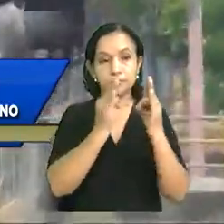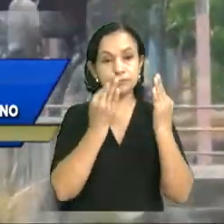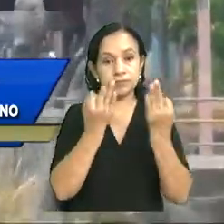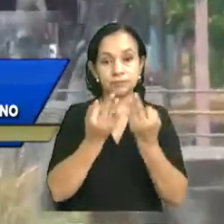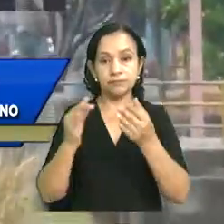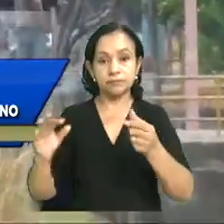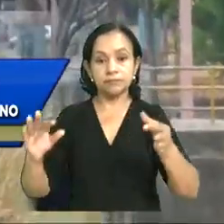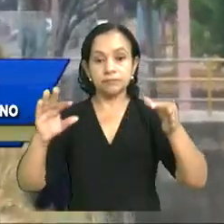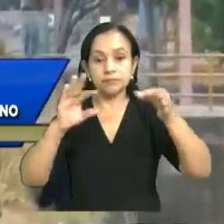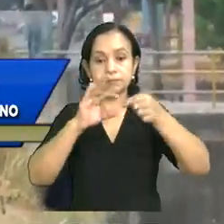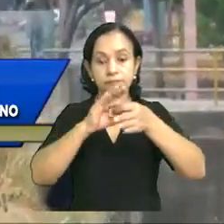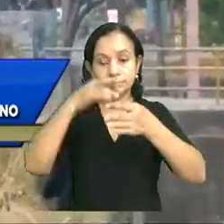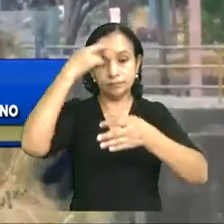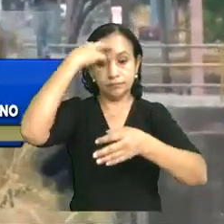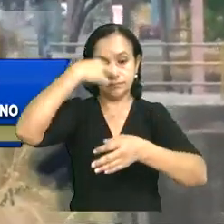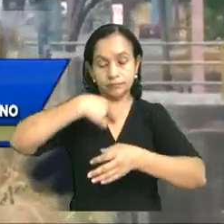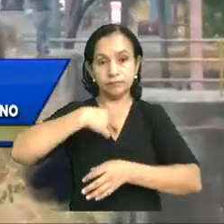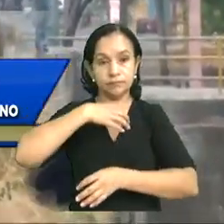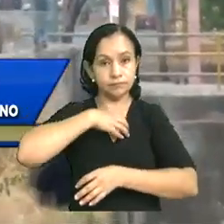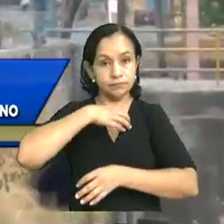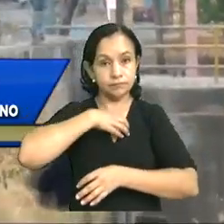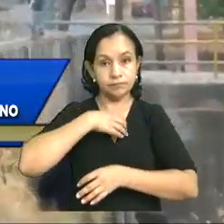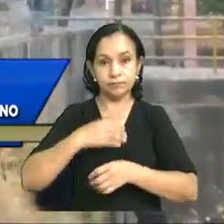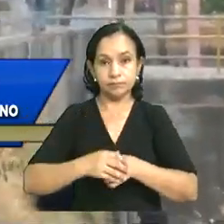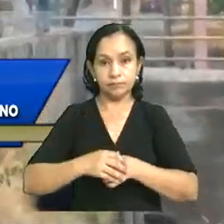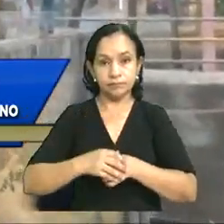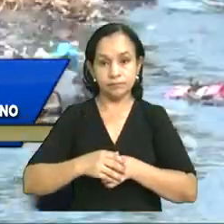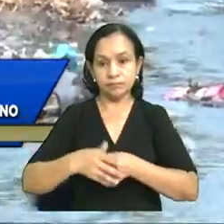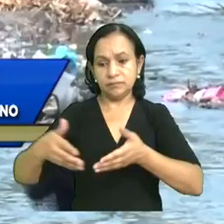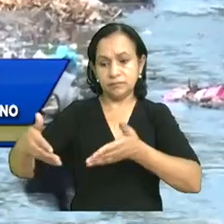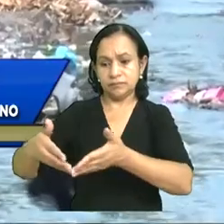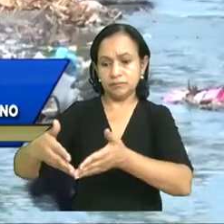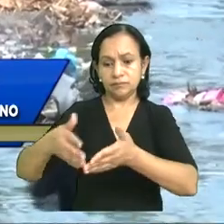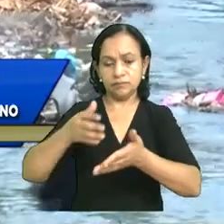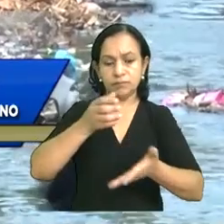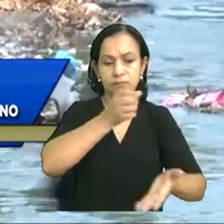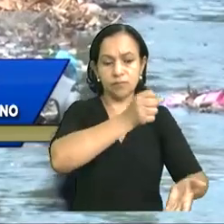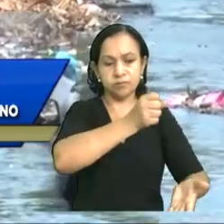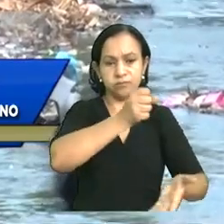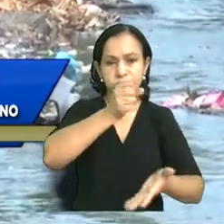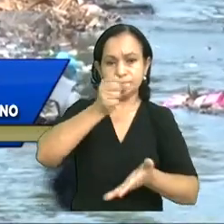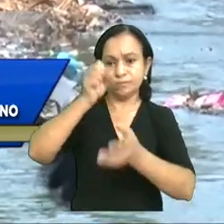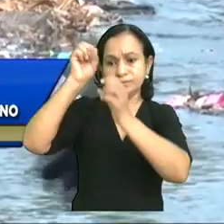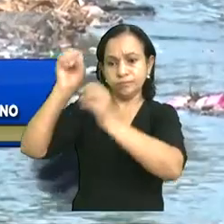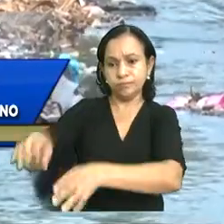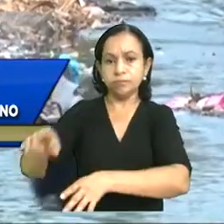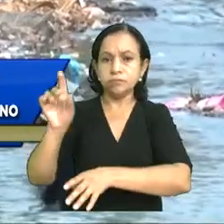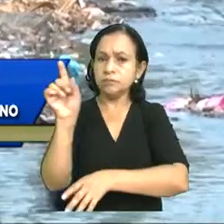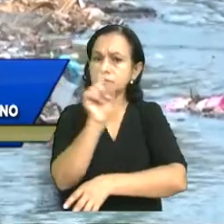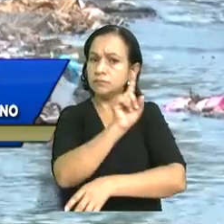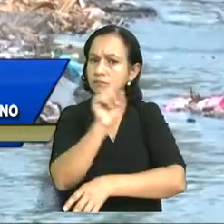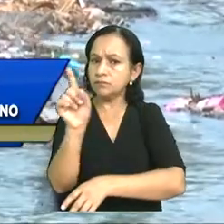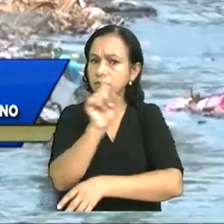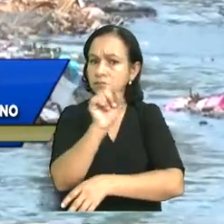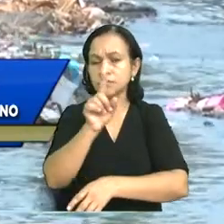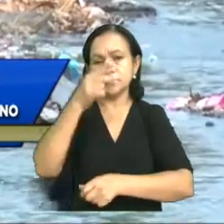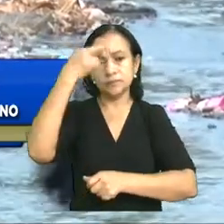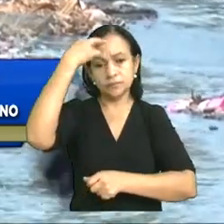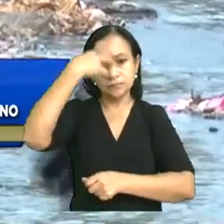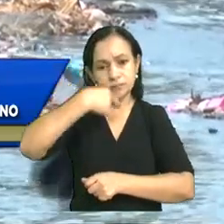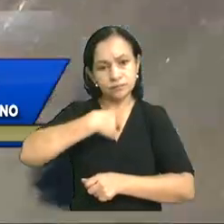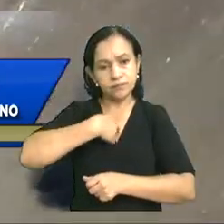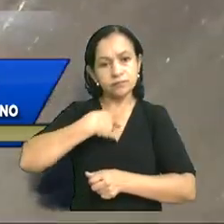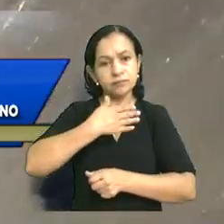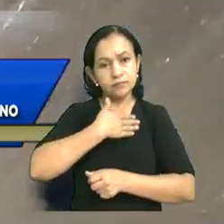asumir la responsabilidad de no tirar basura a los cauces. Y después, claro, obviamente, de forma responsable, brindando